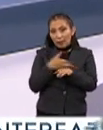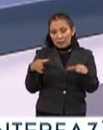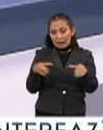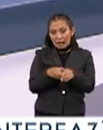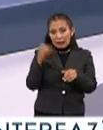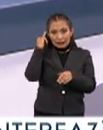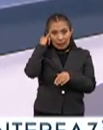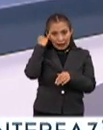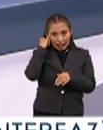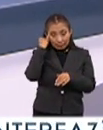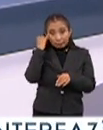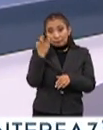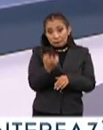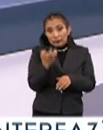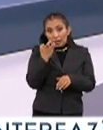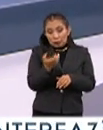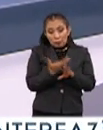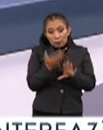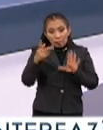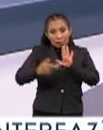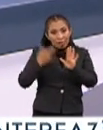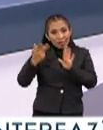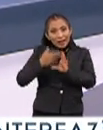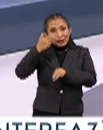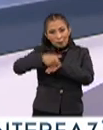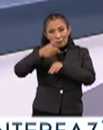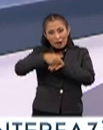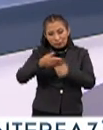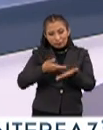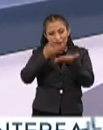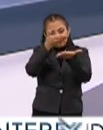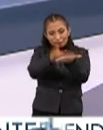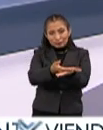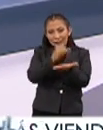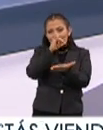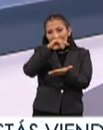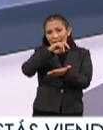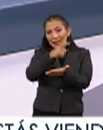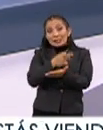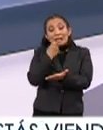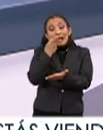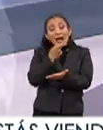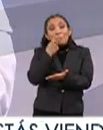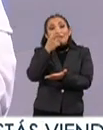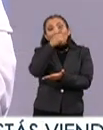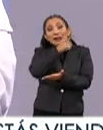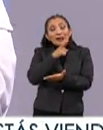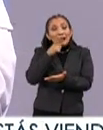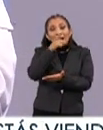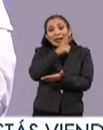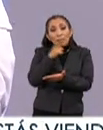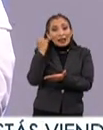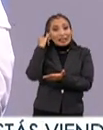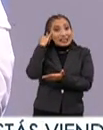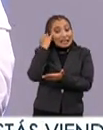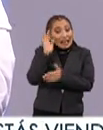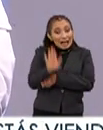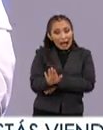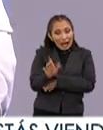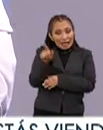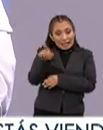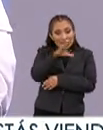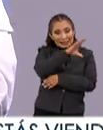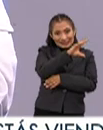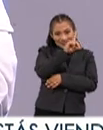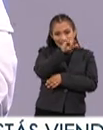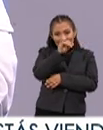familia indígena. Entonces, por eso con mucha frecuencia las cifras que ofrece INEGI son de hablantes de lengua indígena y que SDI